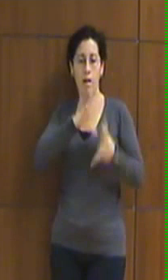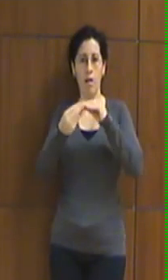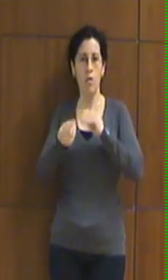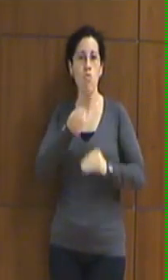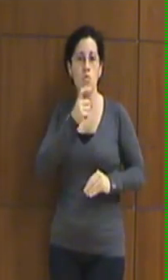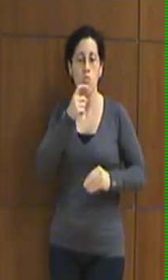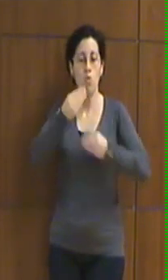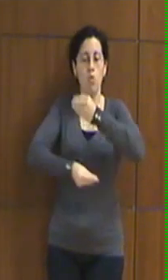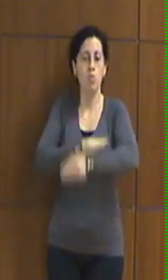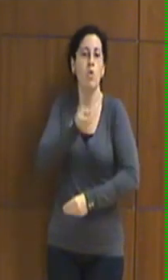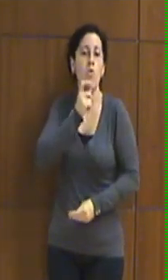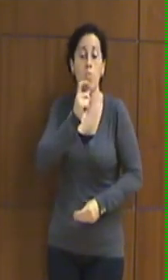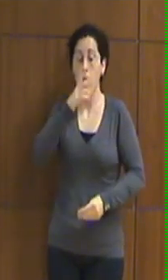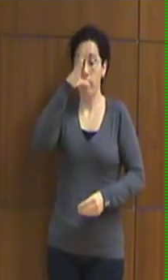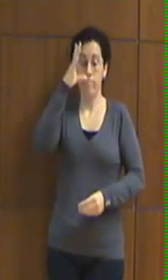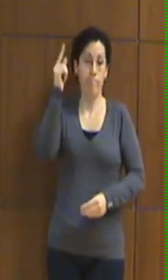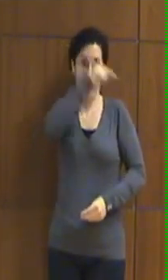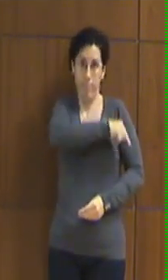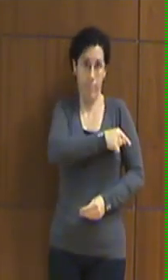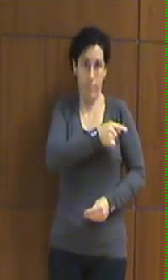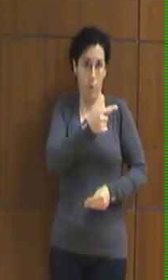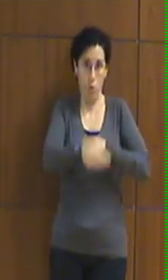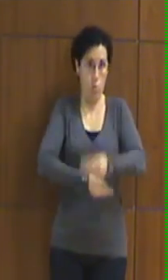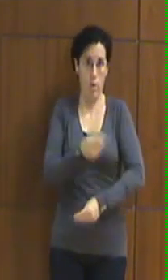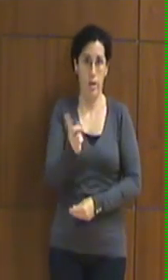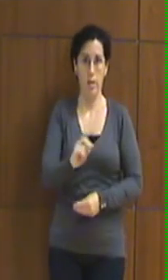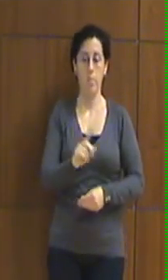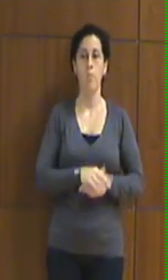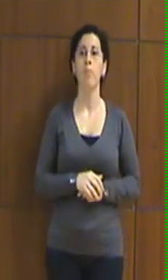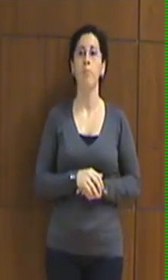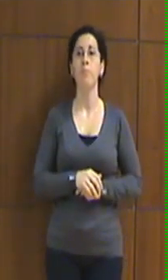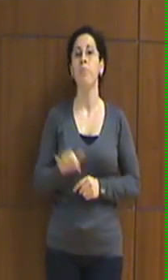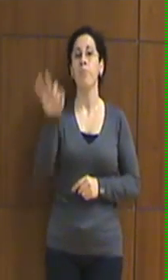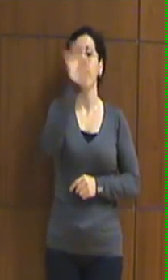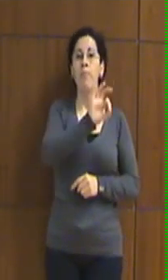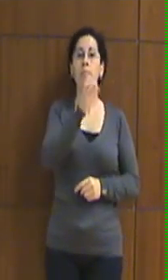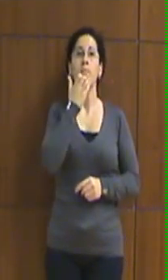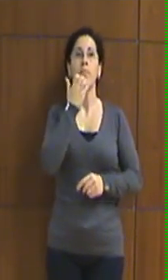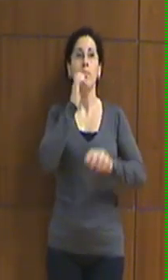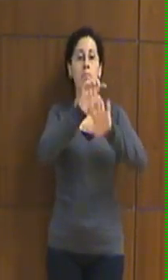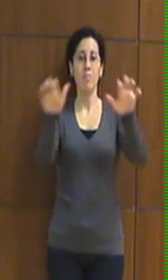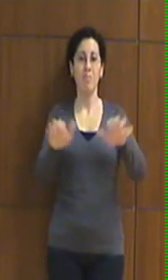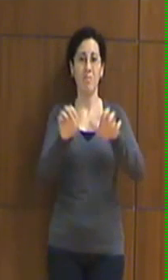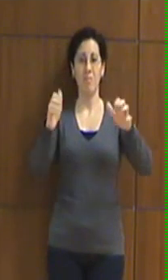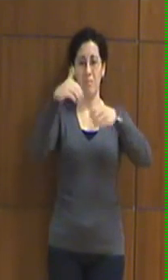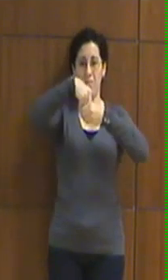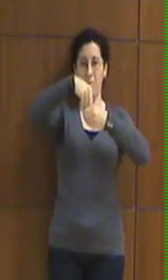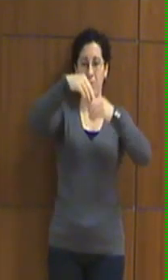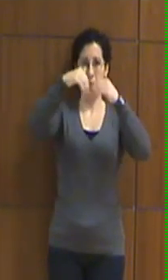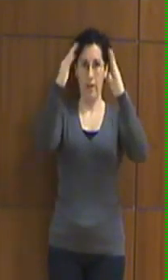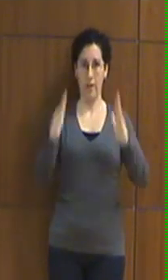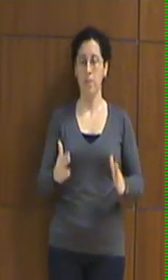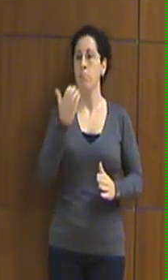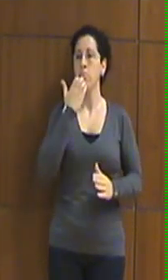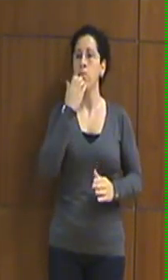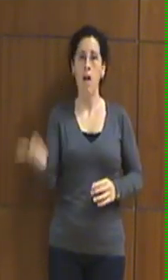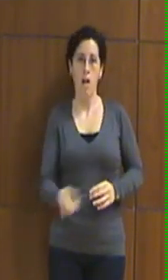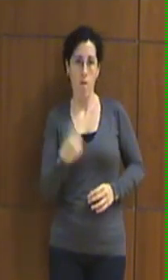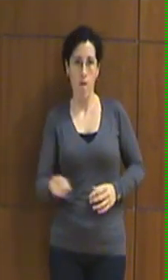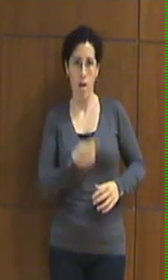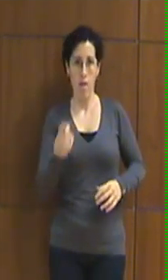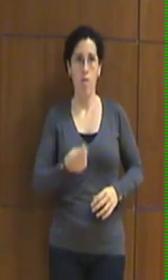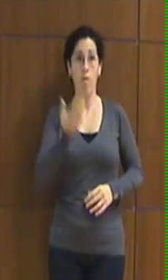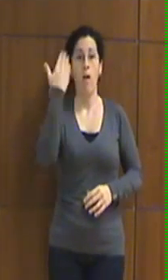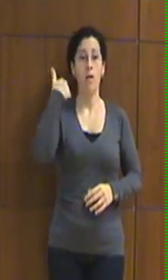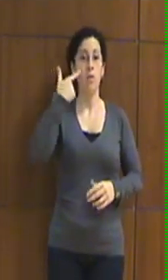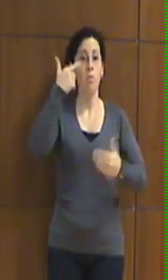este aparato, ¿no? Otro ejemplo, por ejemplo, es el tema de los electrodomésticos, ¿no? Antiguamente una lavadora pues tenía un sistema